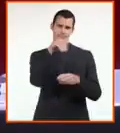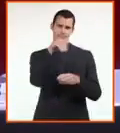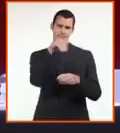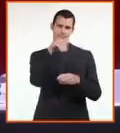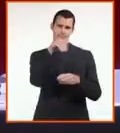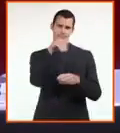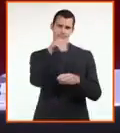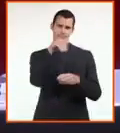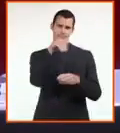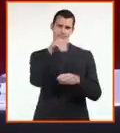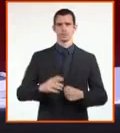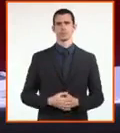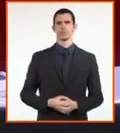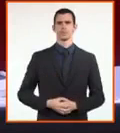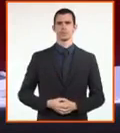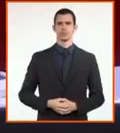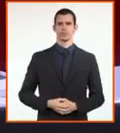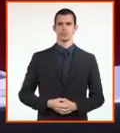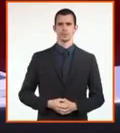del Partido.